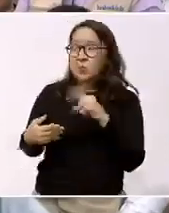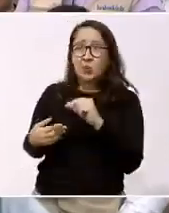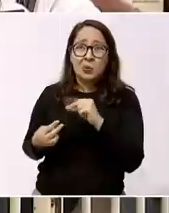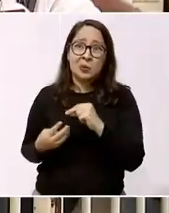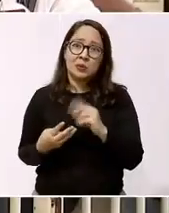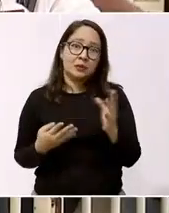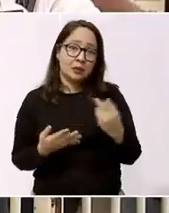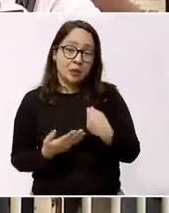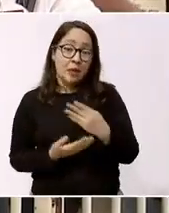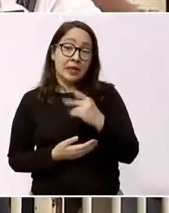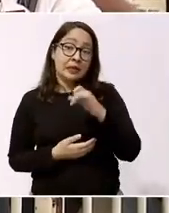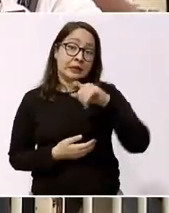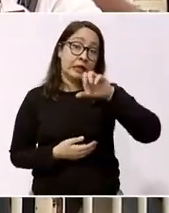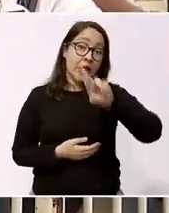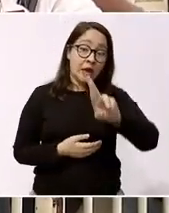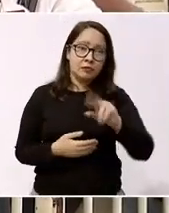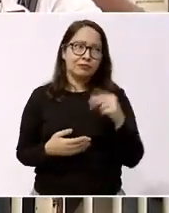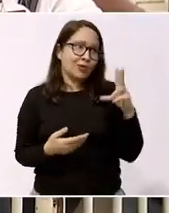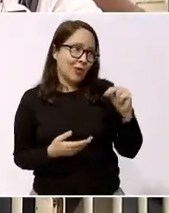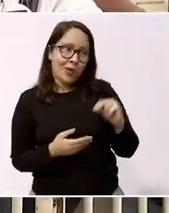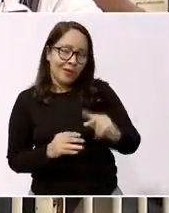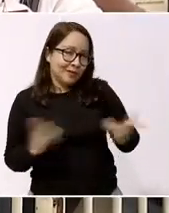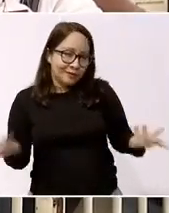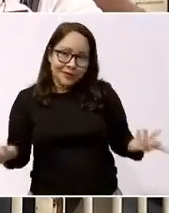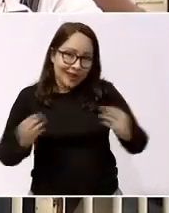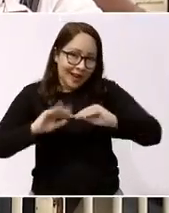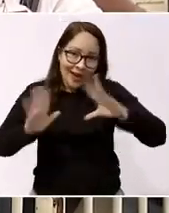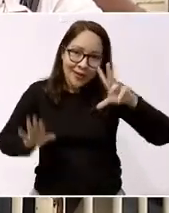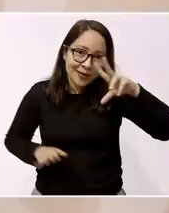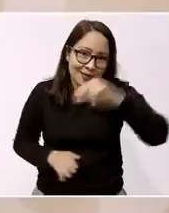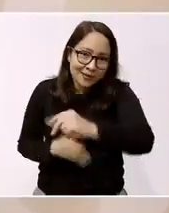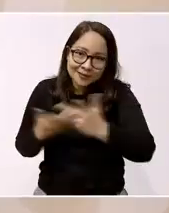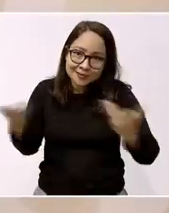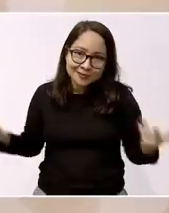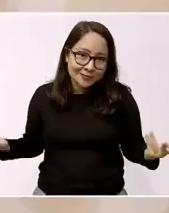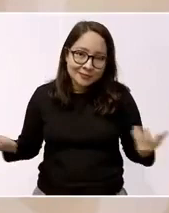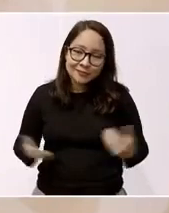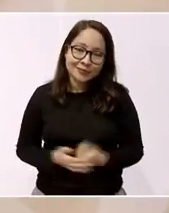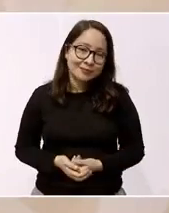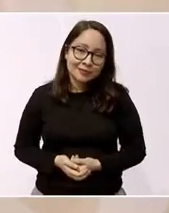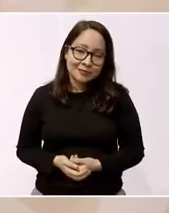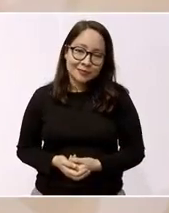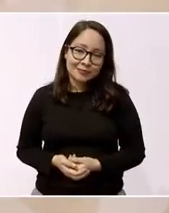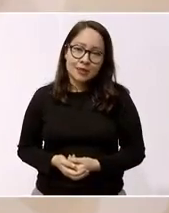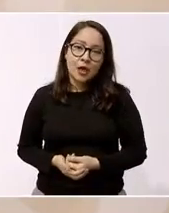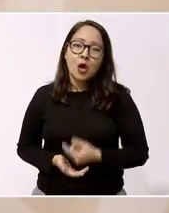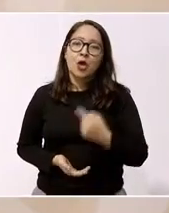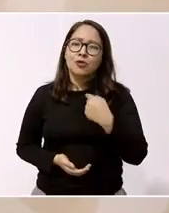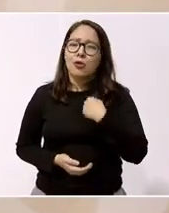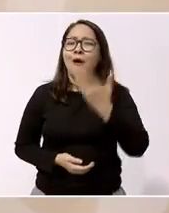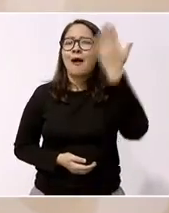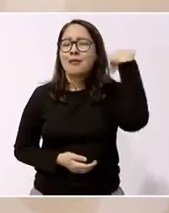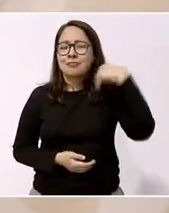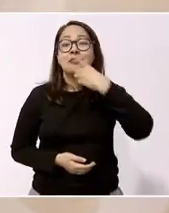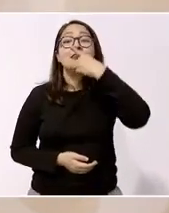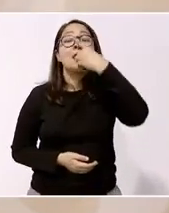el bienestar? Claro que no. Yo dije cuando andábamos en la